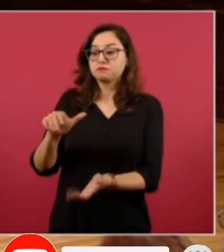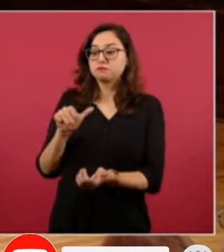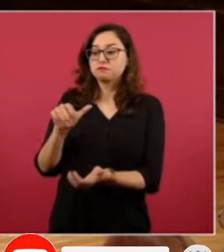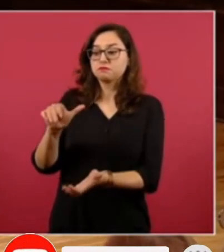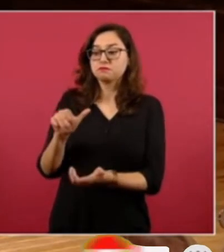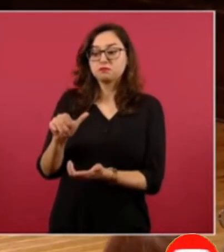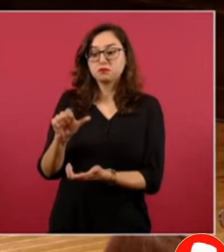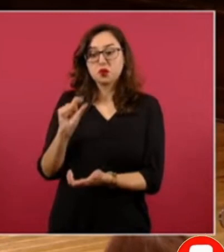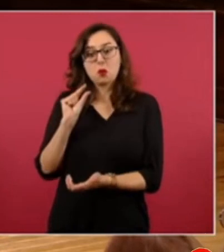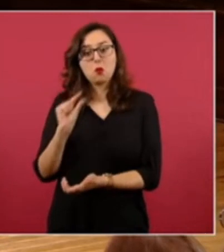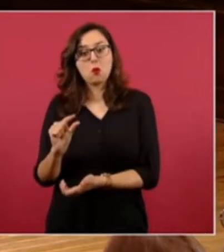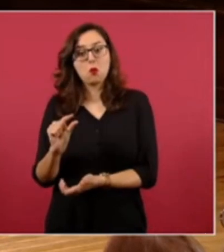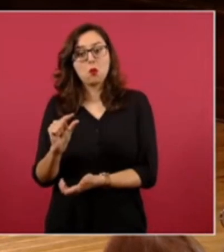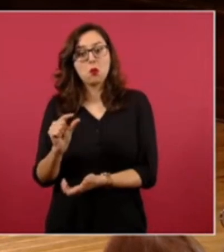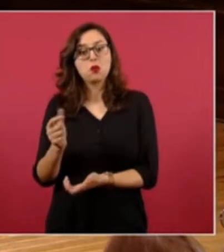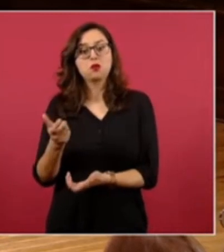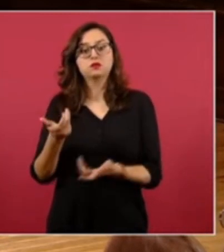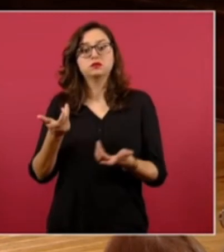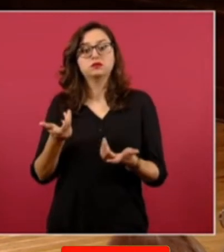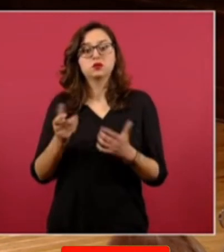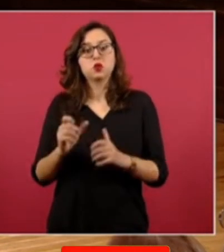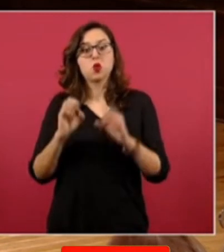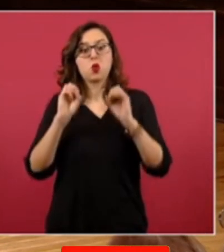cuando no se tiene